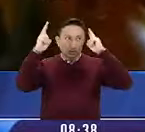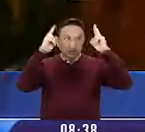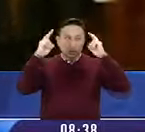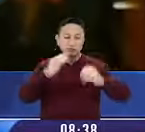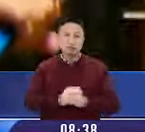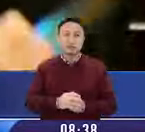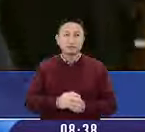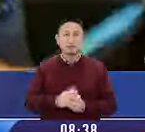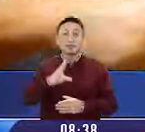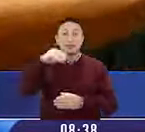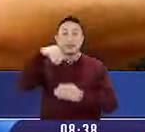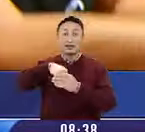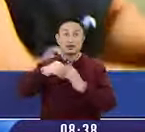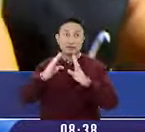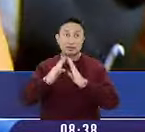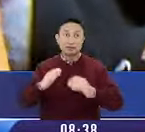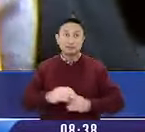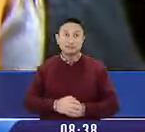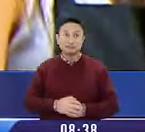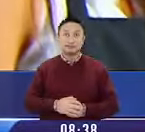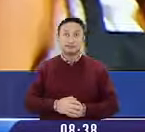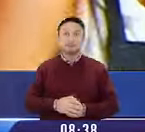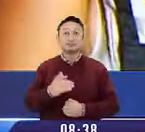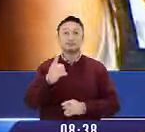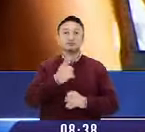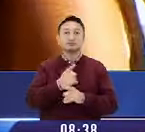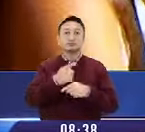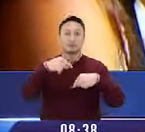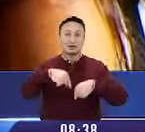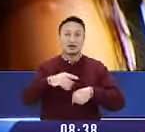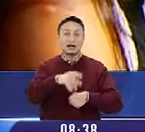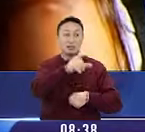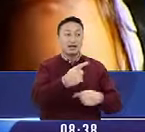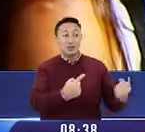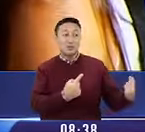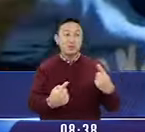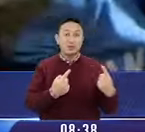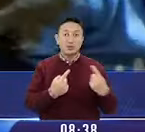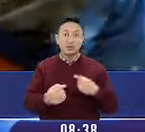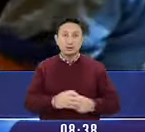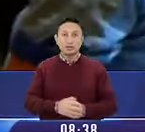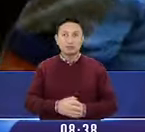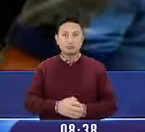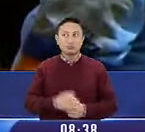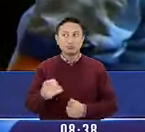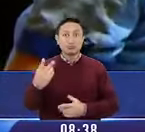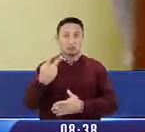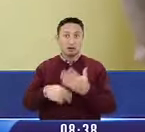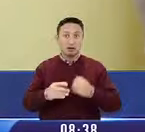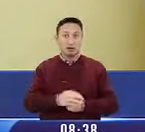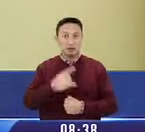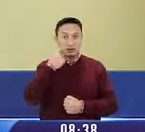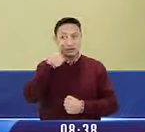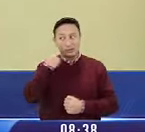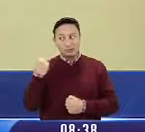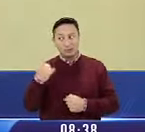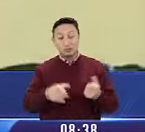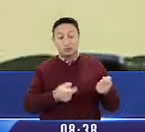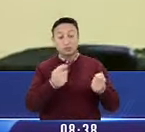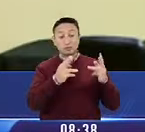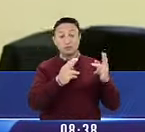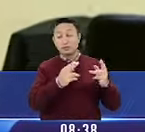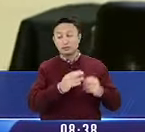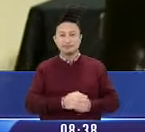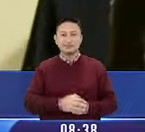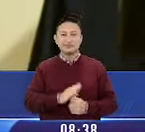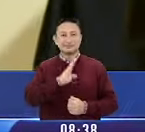ubicado dentro de su hogar. Por ello, mientras atiende a sus clientas, vigila el desenvolvimiento de los menores. Pero siempre